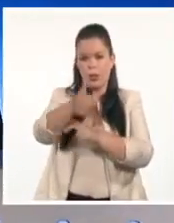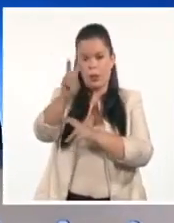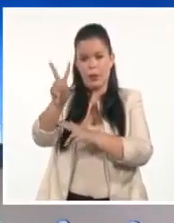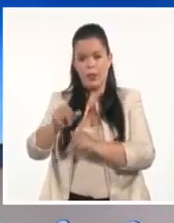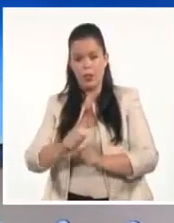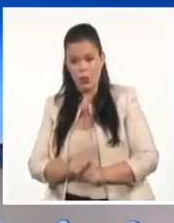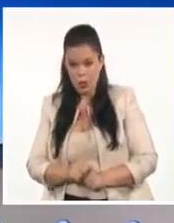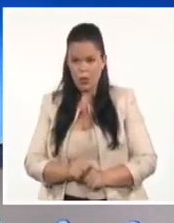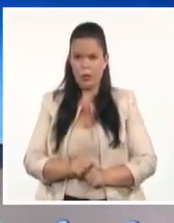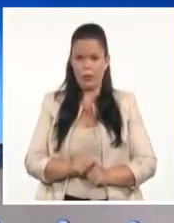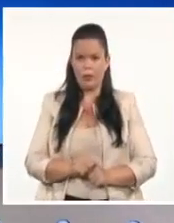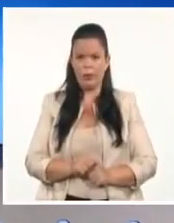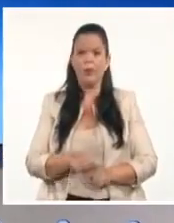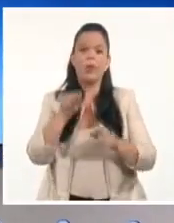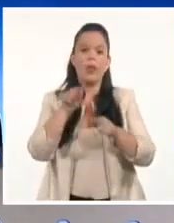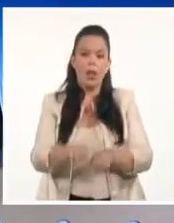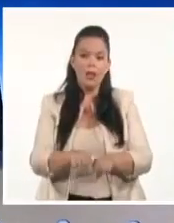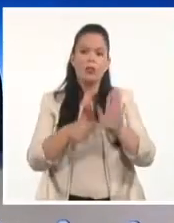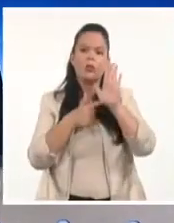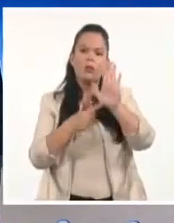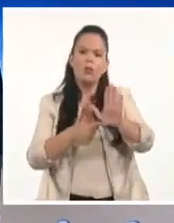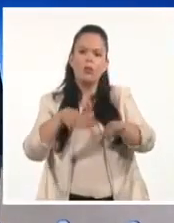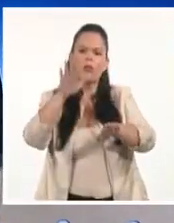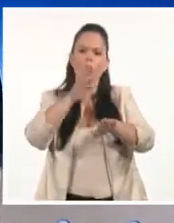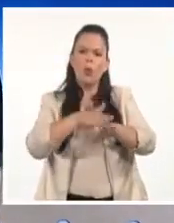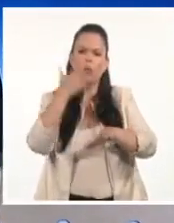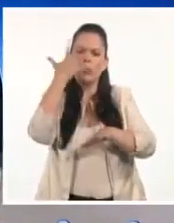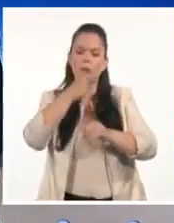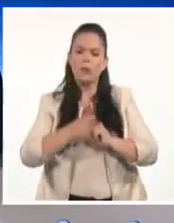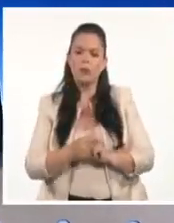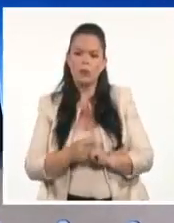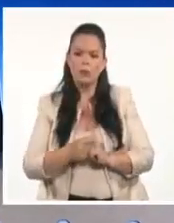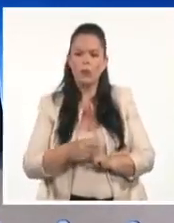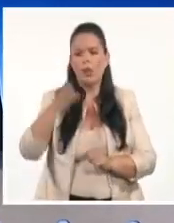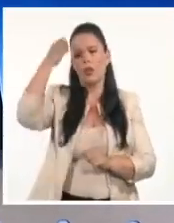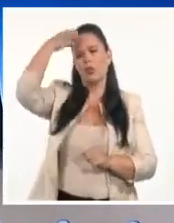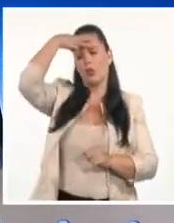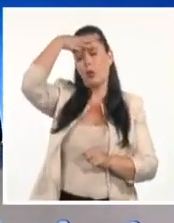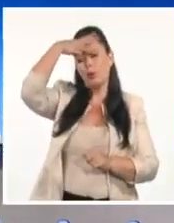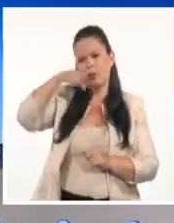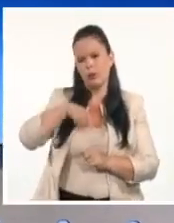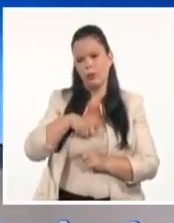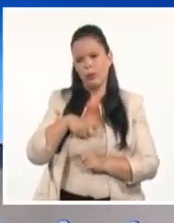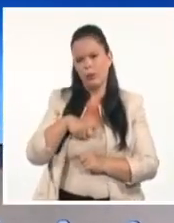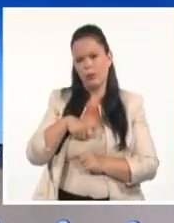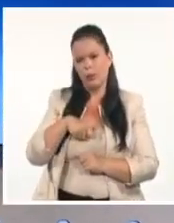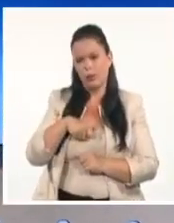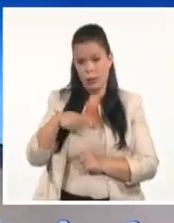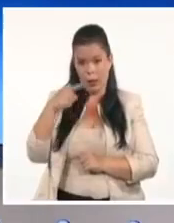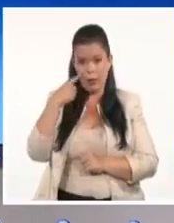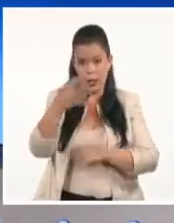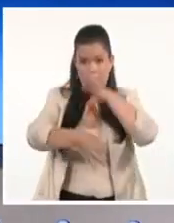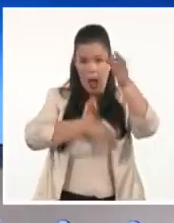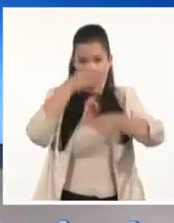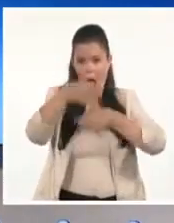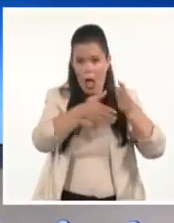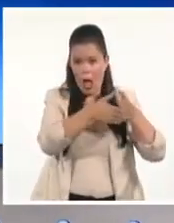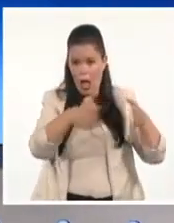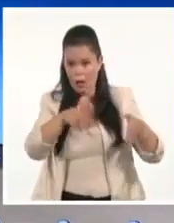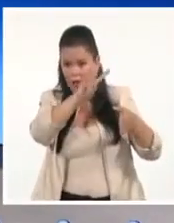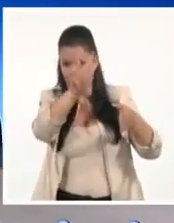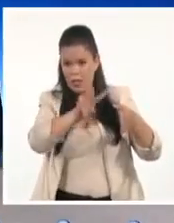mundo, y eso fue una acción de Trump. ¿Encontraron semejanzas entre lo que le he escrito y lo que ha pasado en estos días en Cuba o lo que hemos